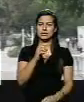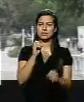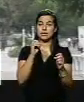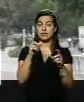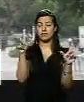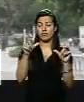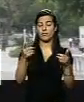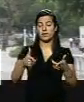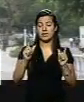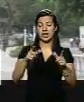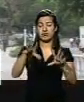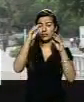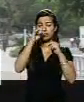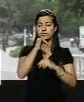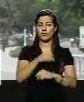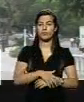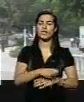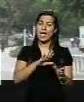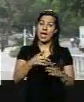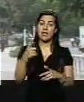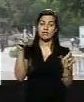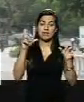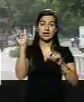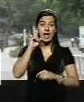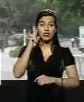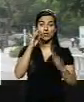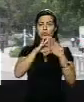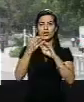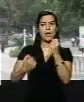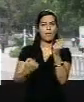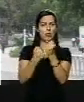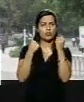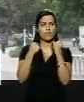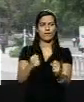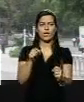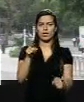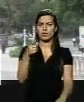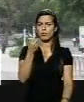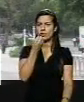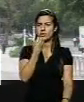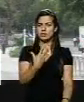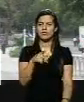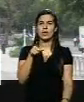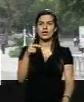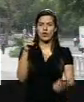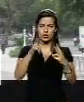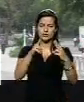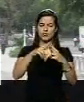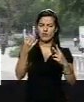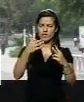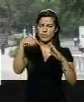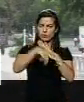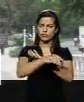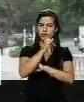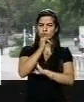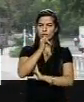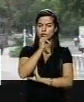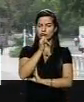radio comunitaria, bueno, nos ha servido de mucho, es un apoyo, es donde en realidad conocemos la verdad de lo que sucede,